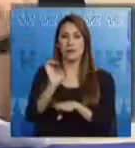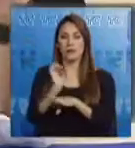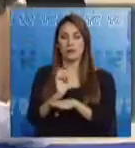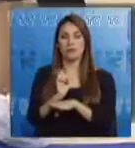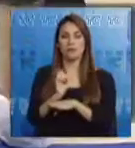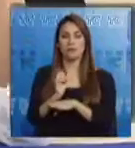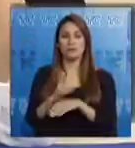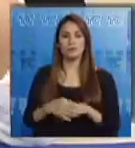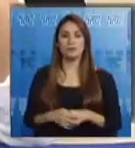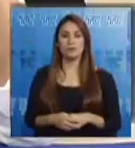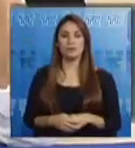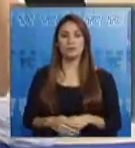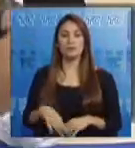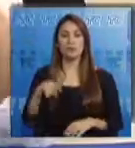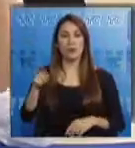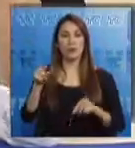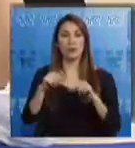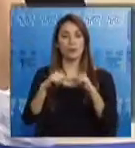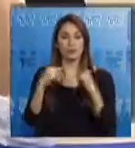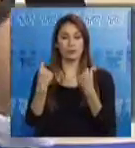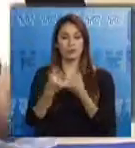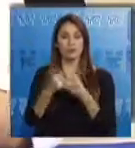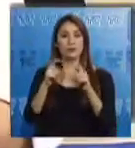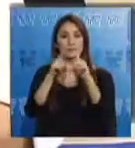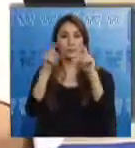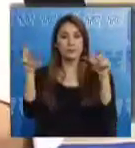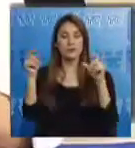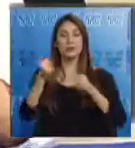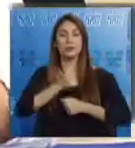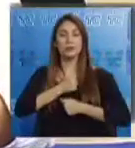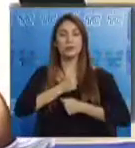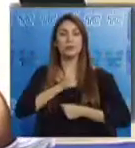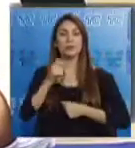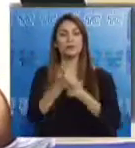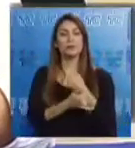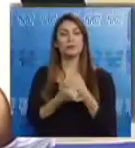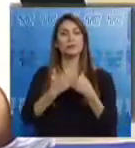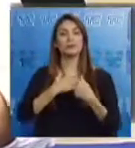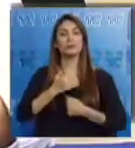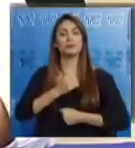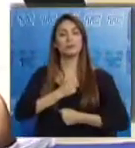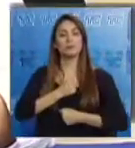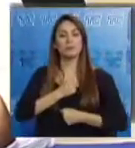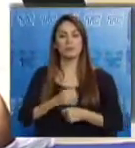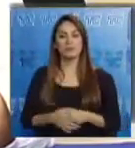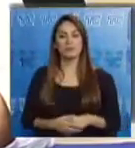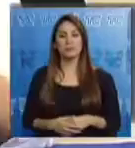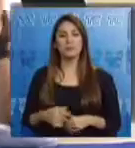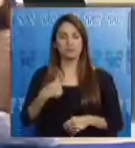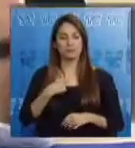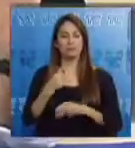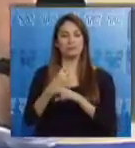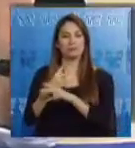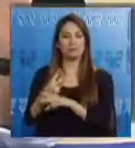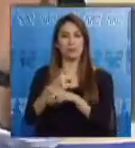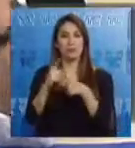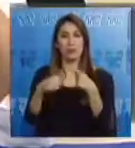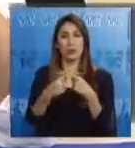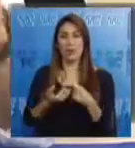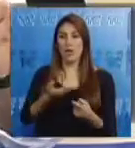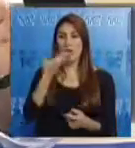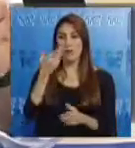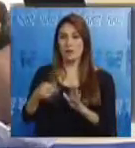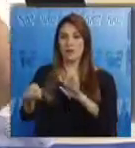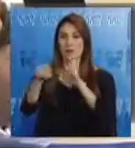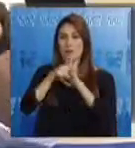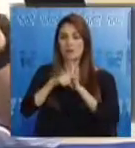diga este grupo de empresarios que se han creído dueños del país, o por el contrario, sí les pongo cuidado. Cuando critican algo, significa